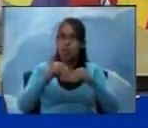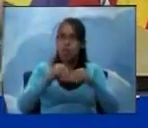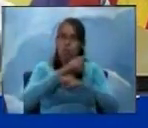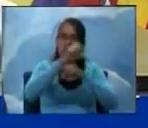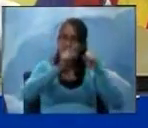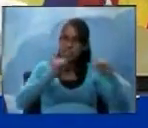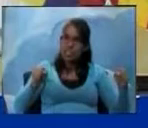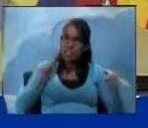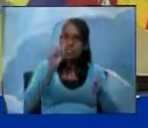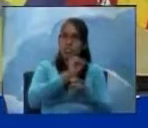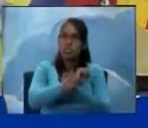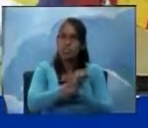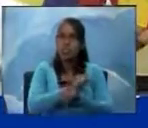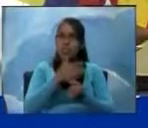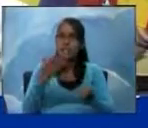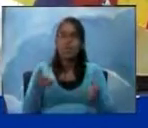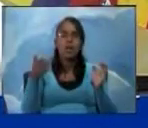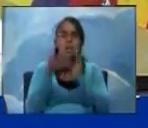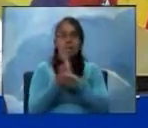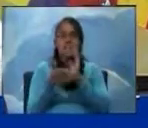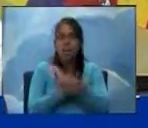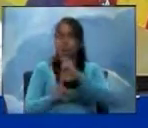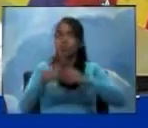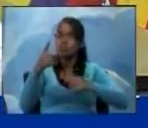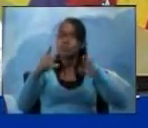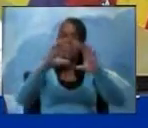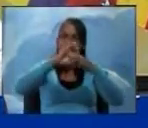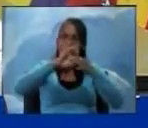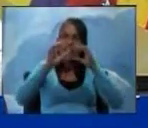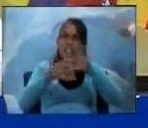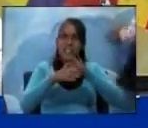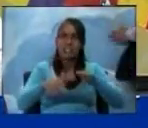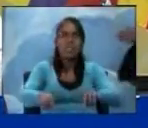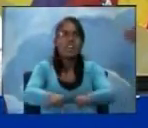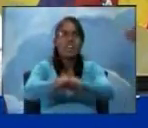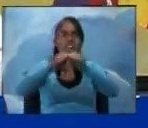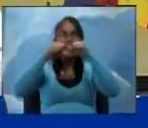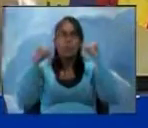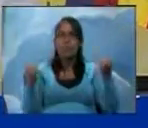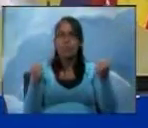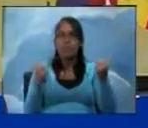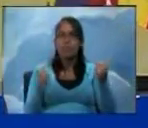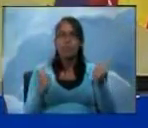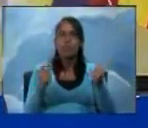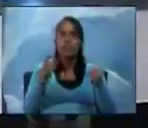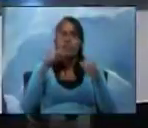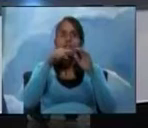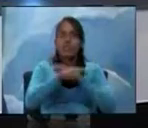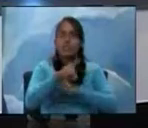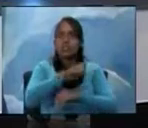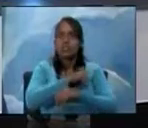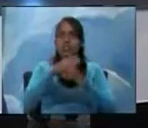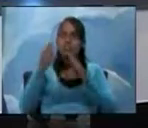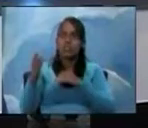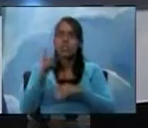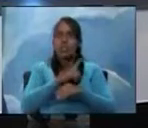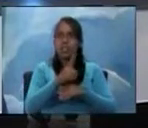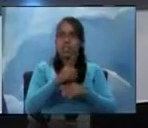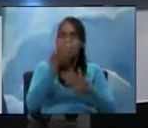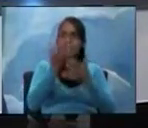grillo. ¿Qué pasaba cuando lo amarraban con cadena? Reventaba las cadenas. ¿Y si lo metían detrás de